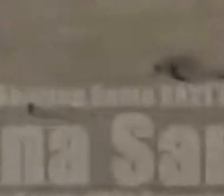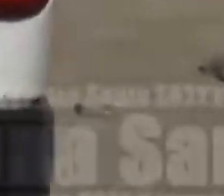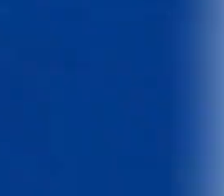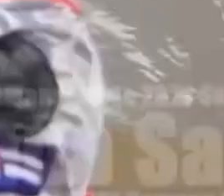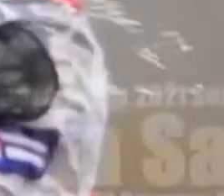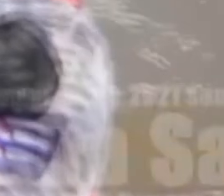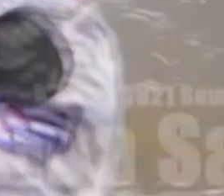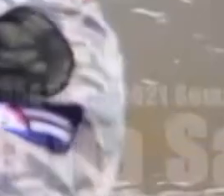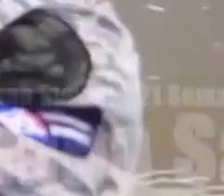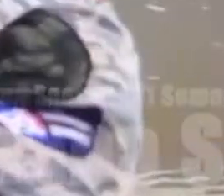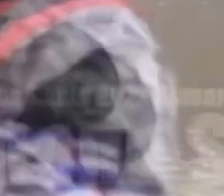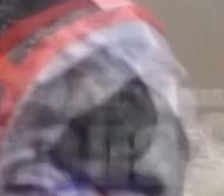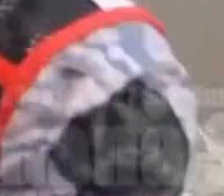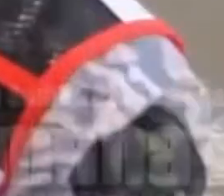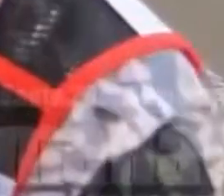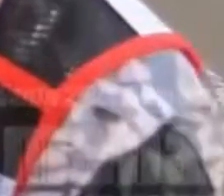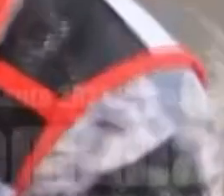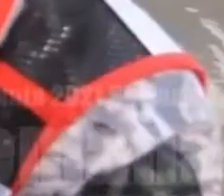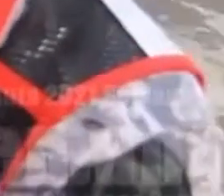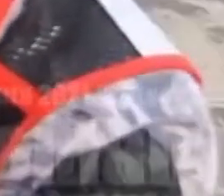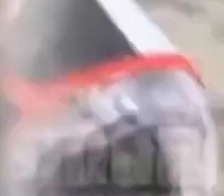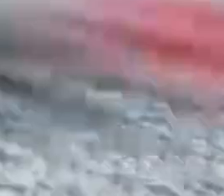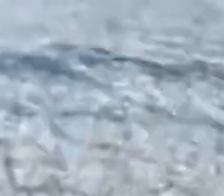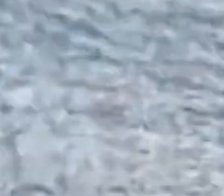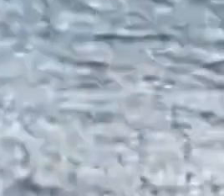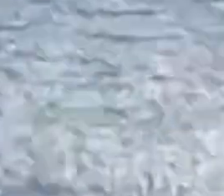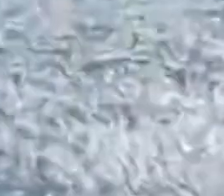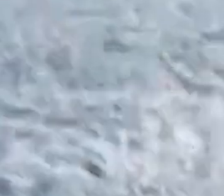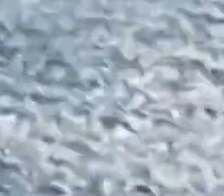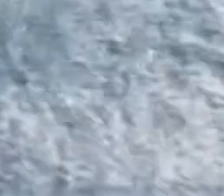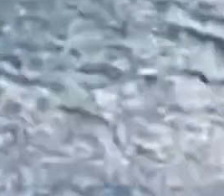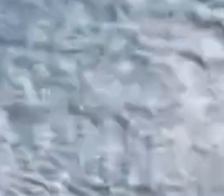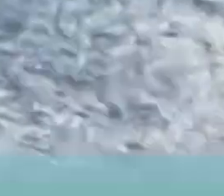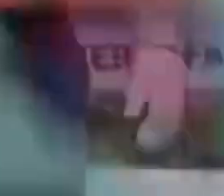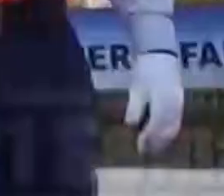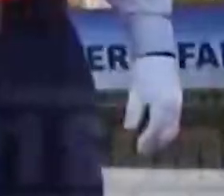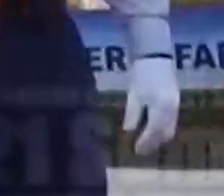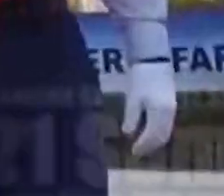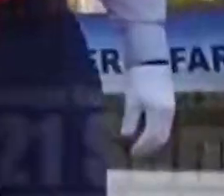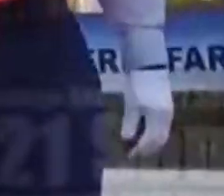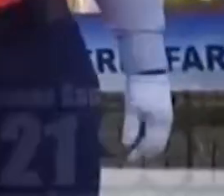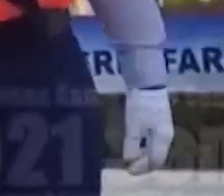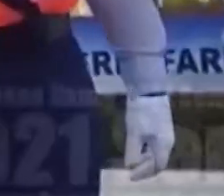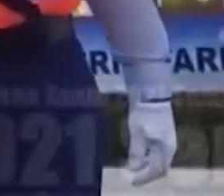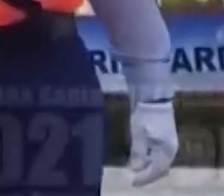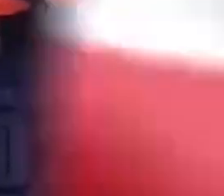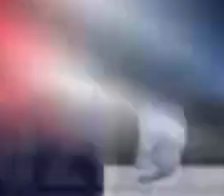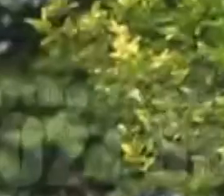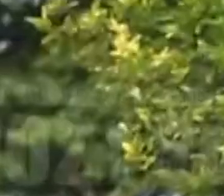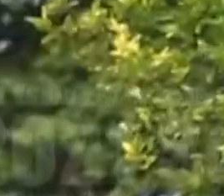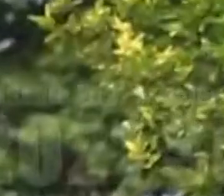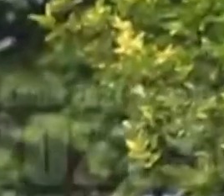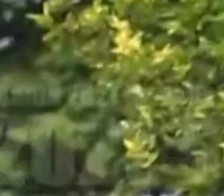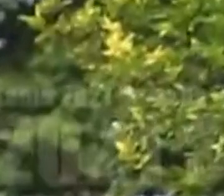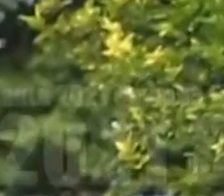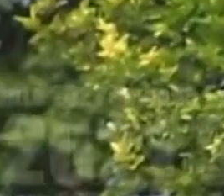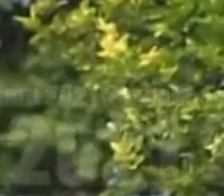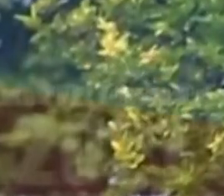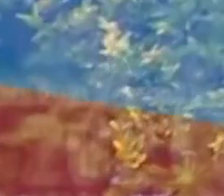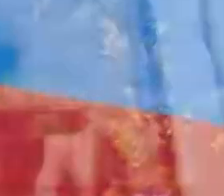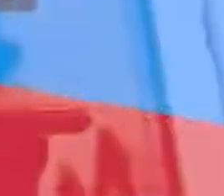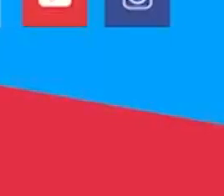canal 4 derek jeter canal 17 las emisoras dominicanas efe de quisqueya fm y radio